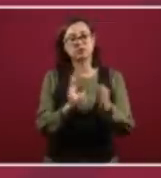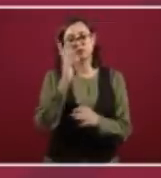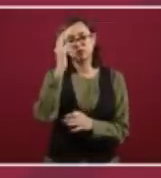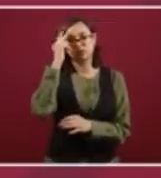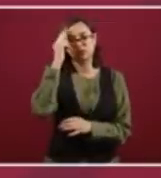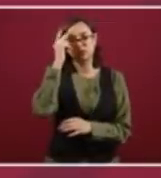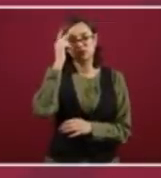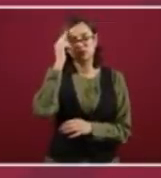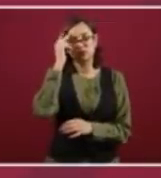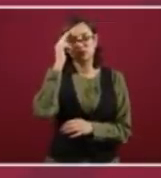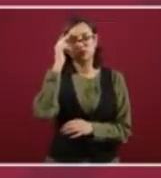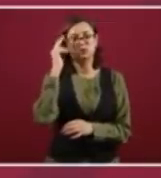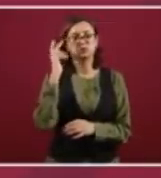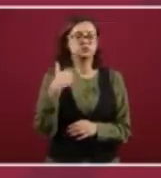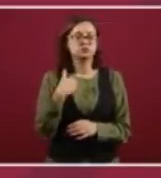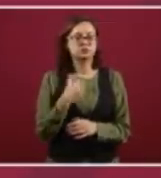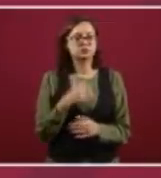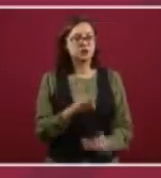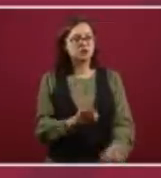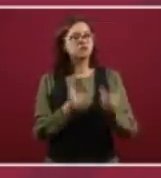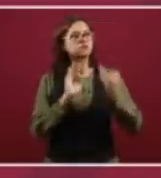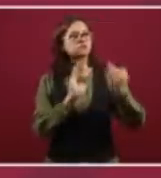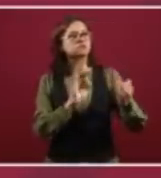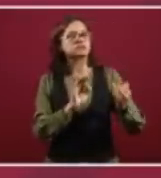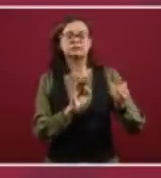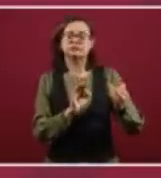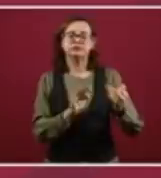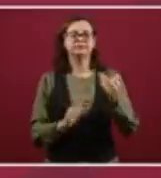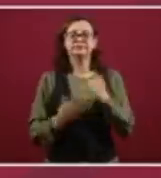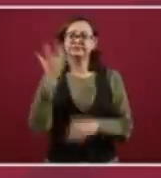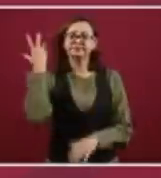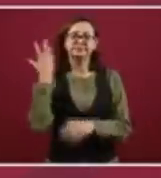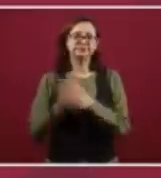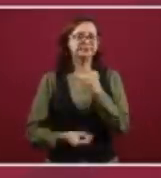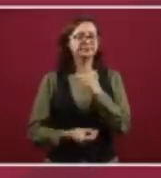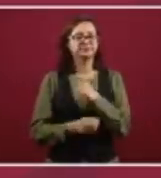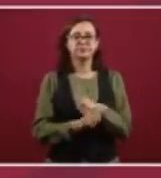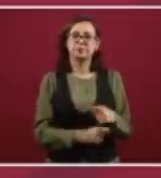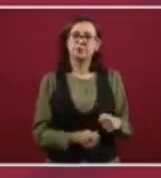eso tuvo que irse y vivió